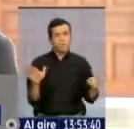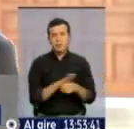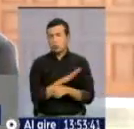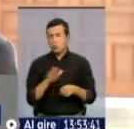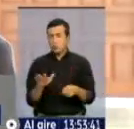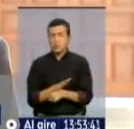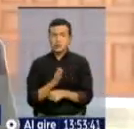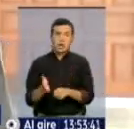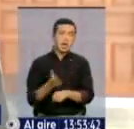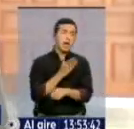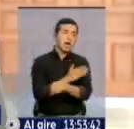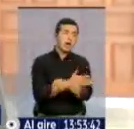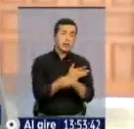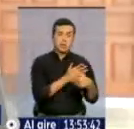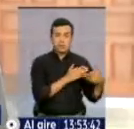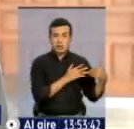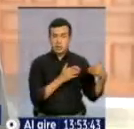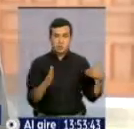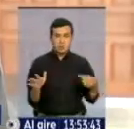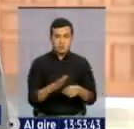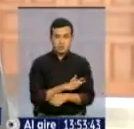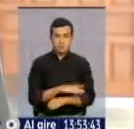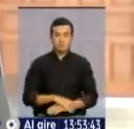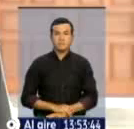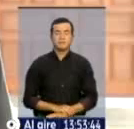del pasado, de la historia.